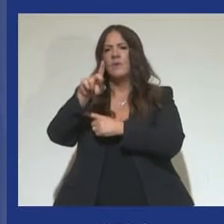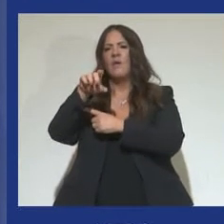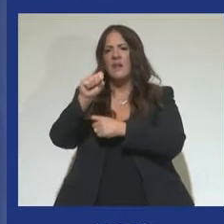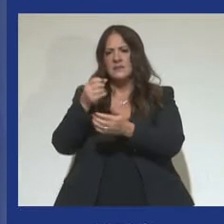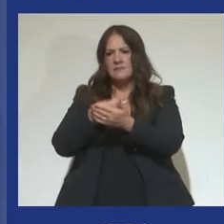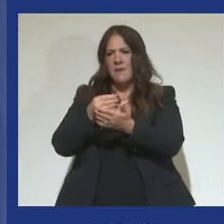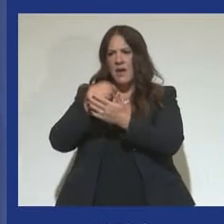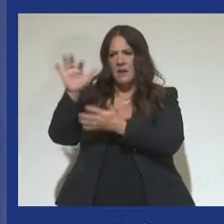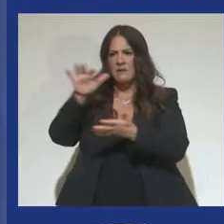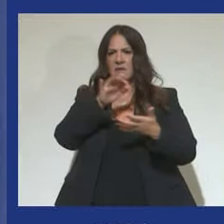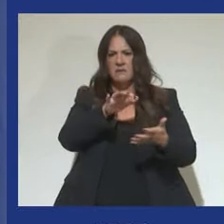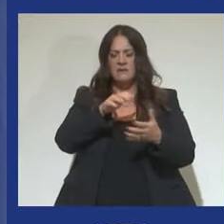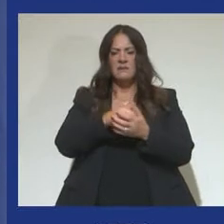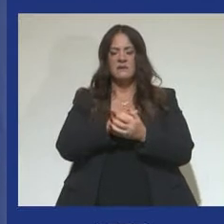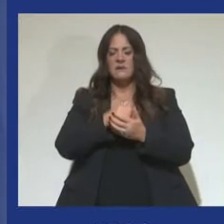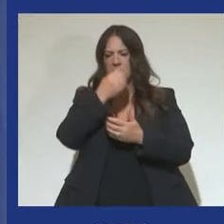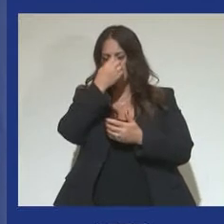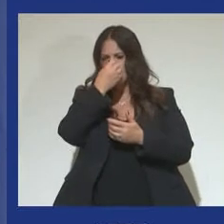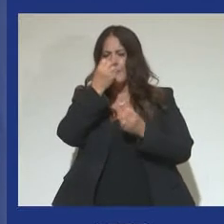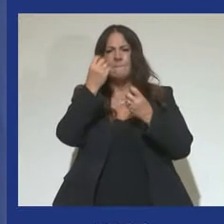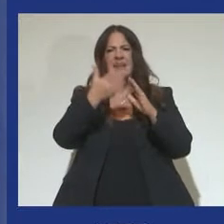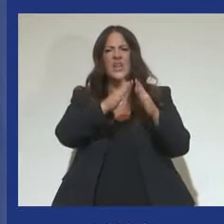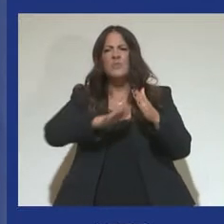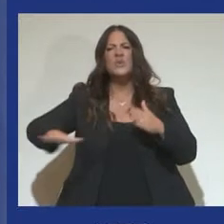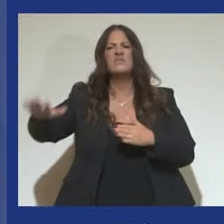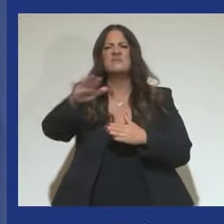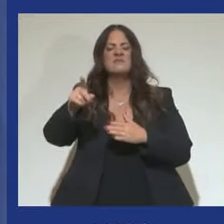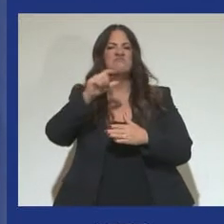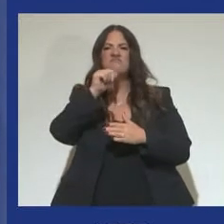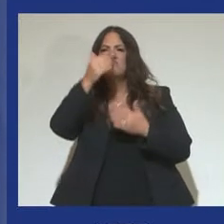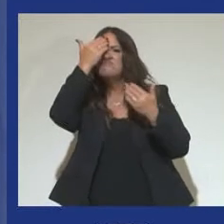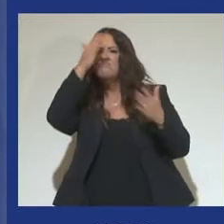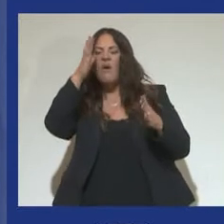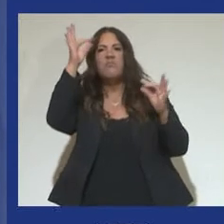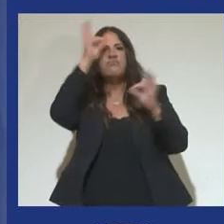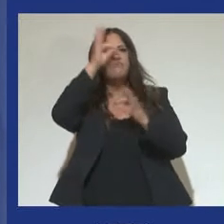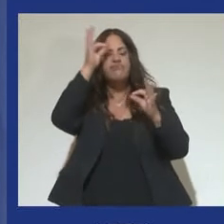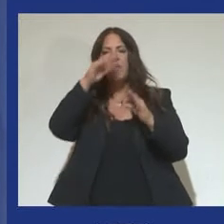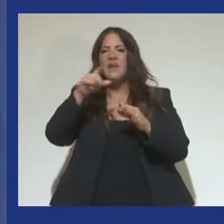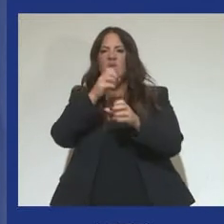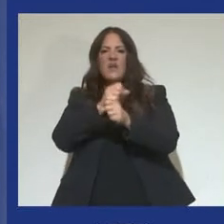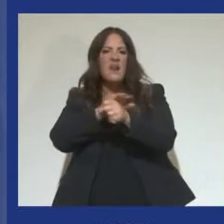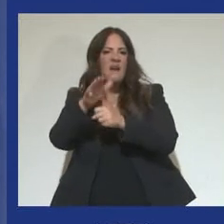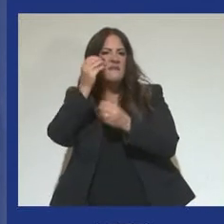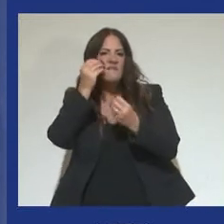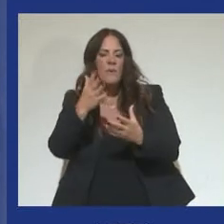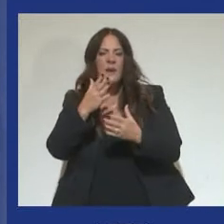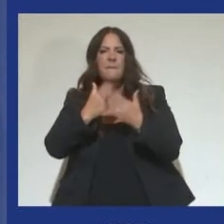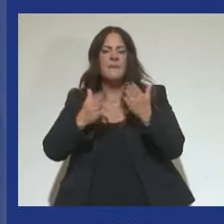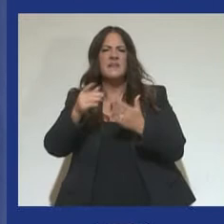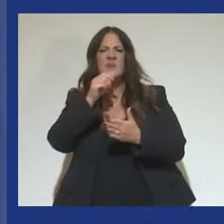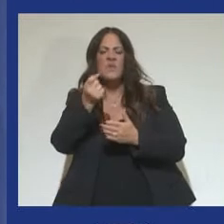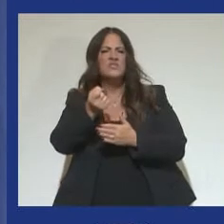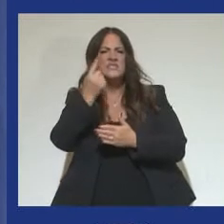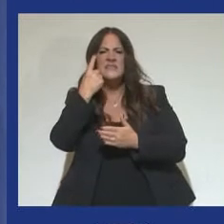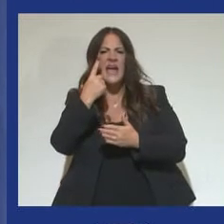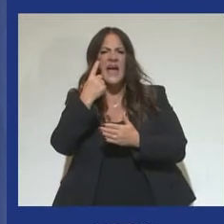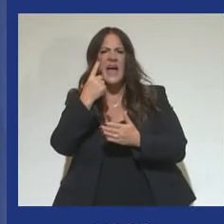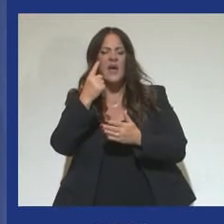comunidades que carecen en información no reciben suficiente información